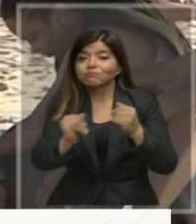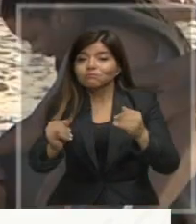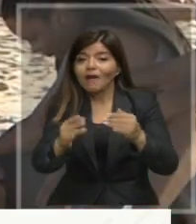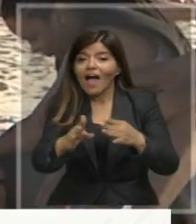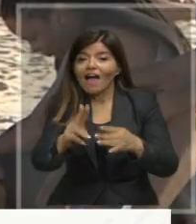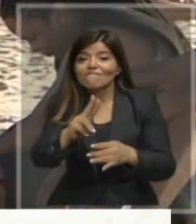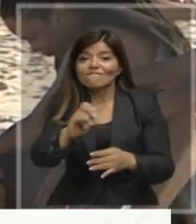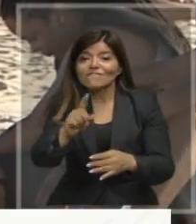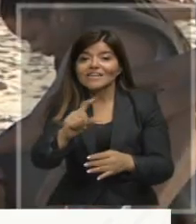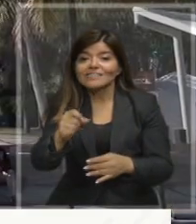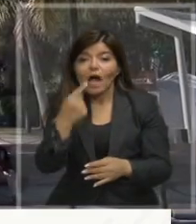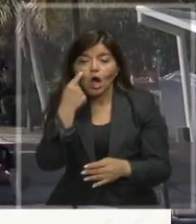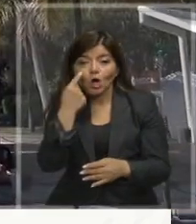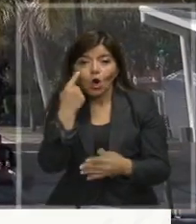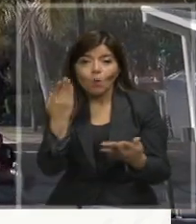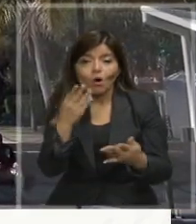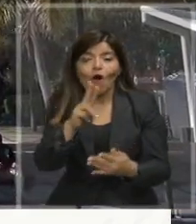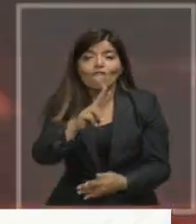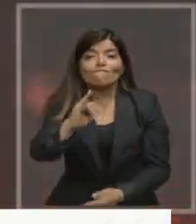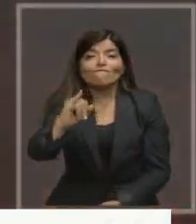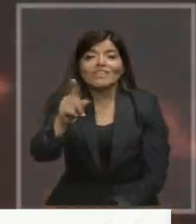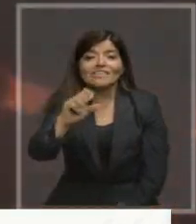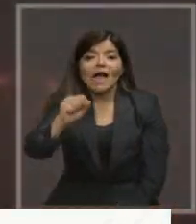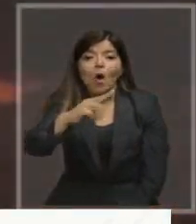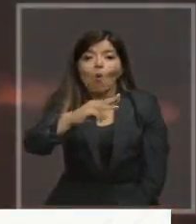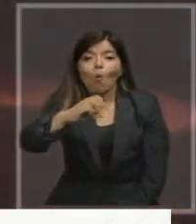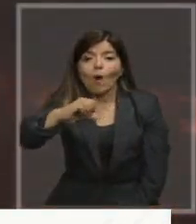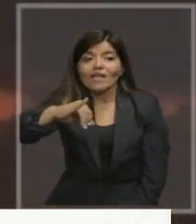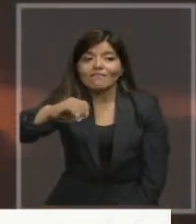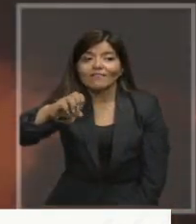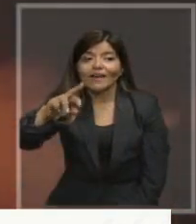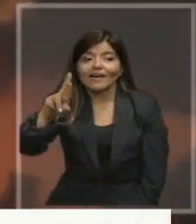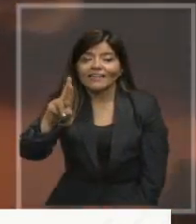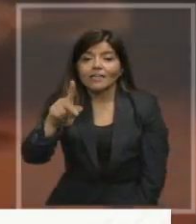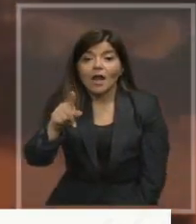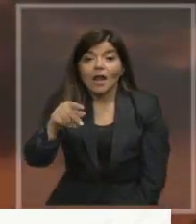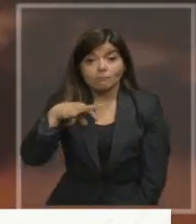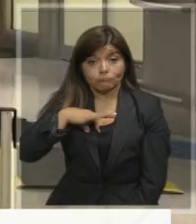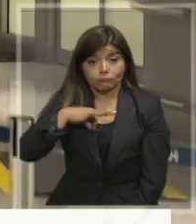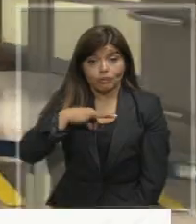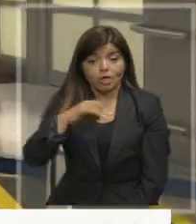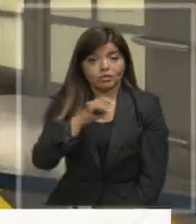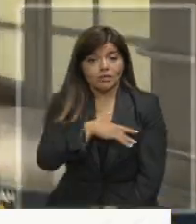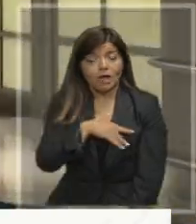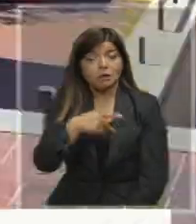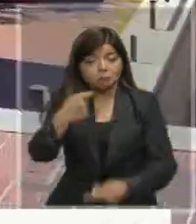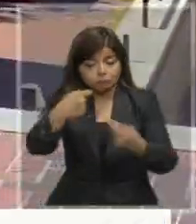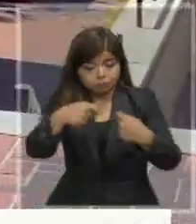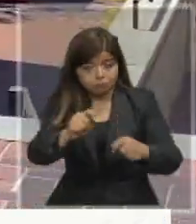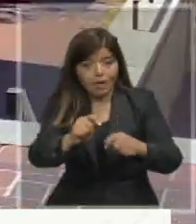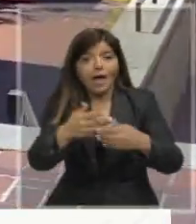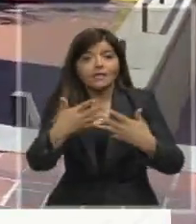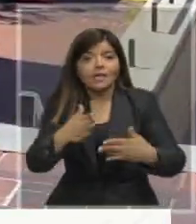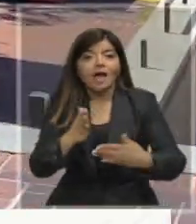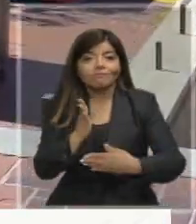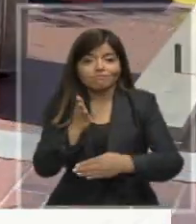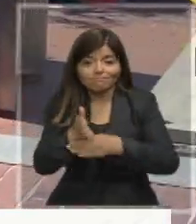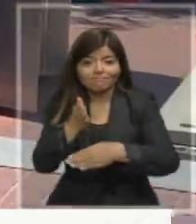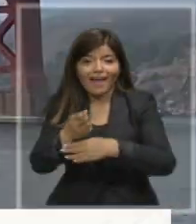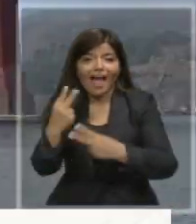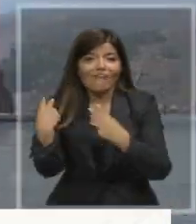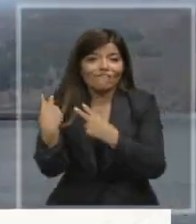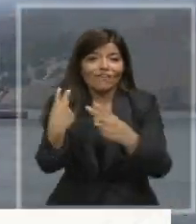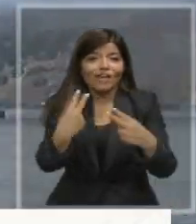mejor conocido como Visa Waiver. Con esto, los ciudadanos chilenos que califican pueden continuar viajando bajo el